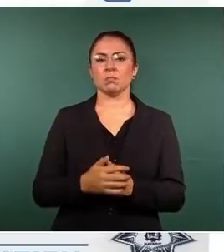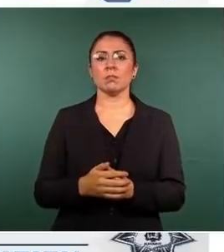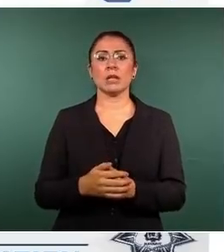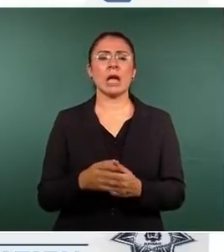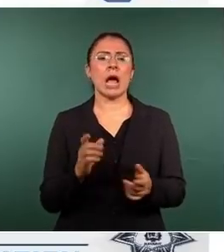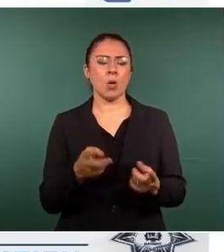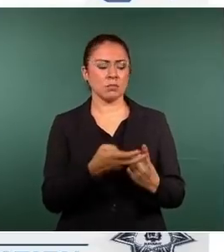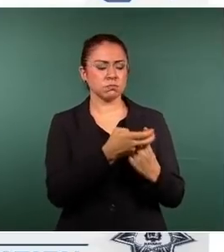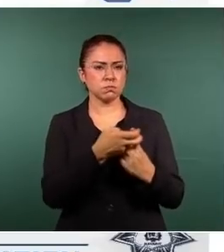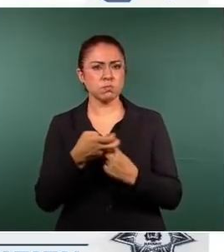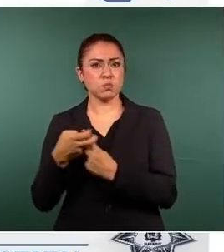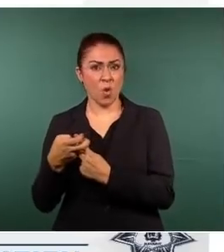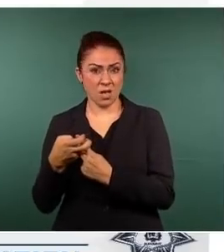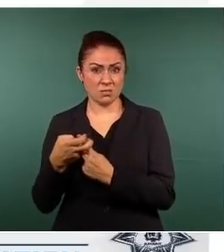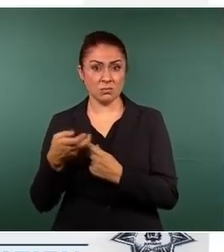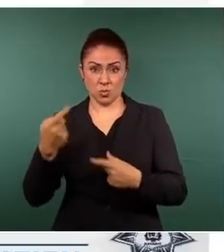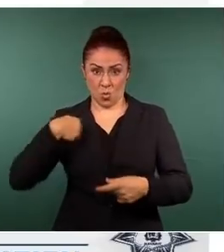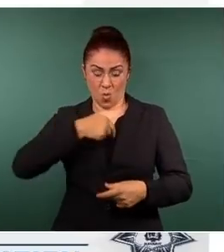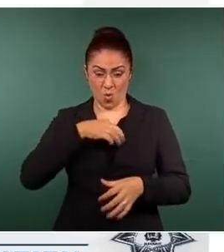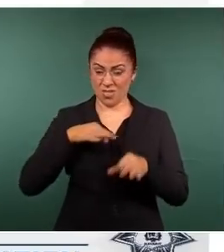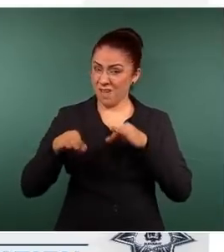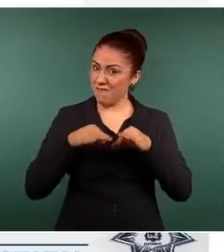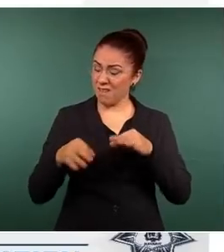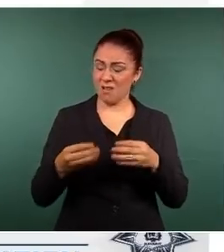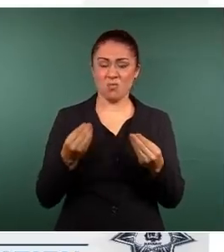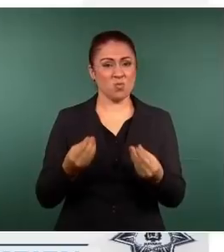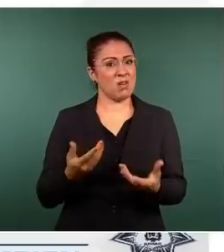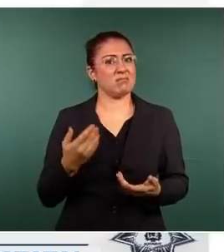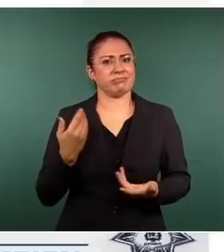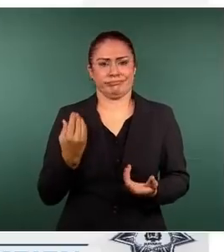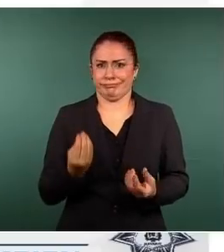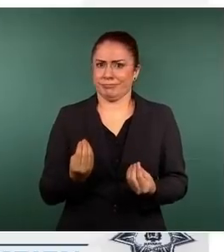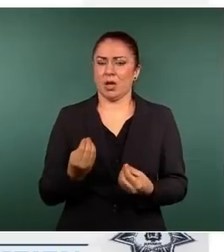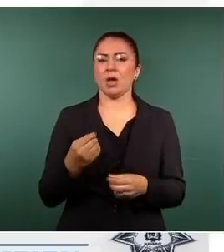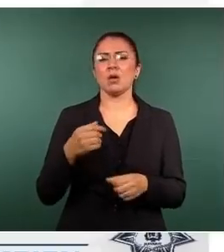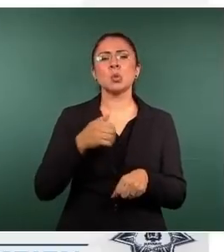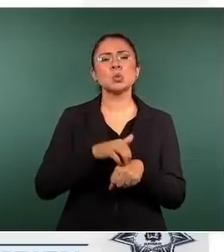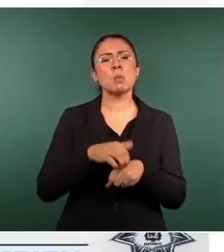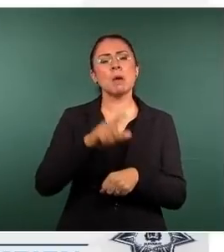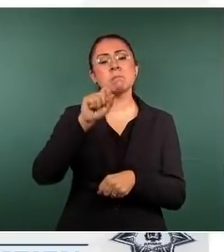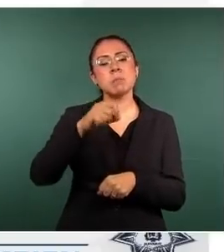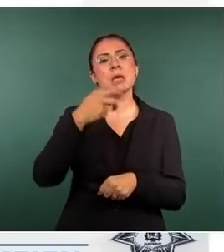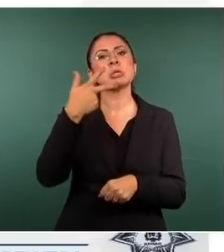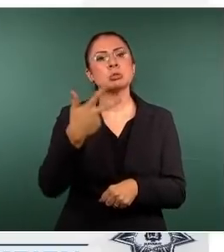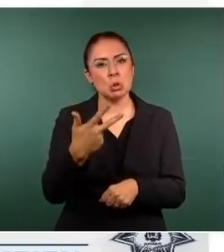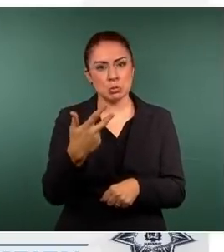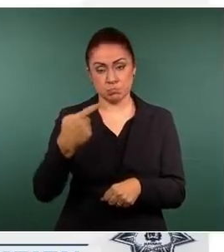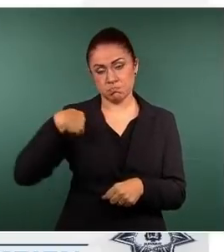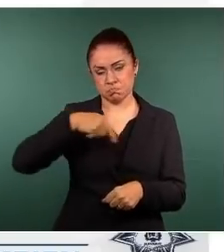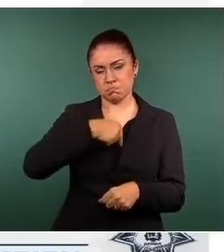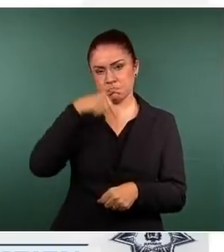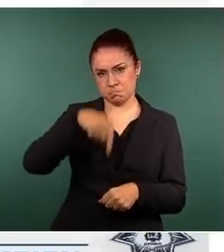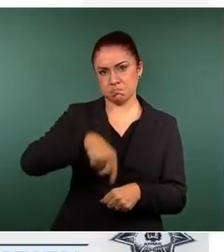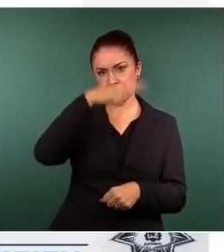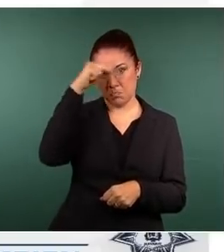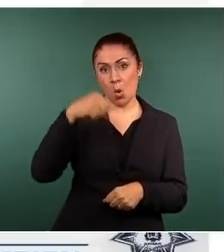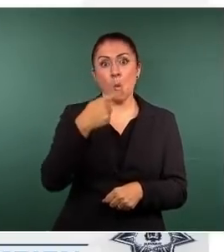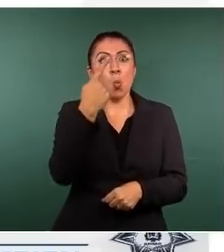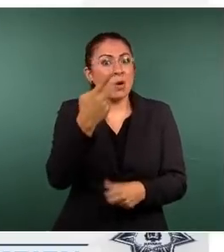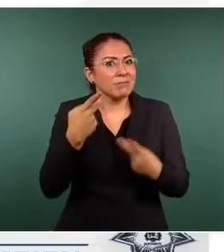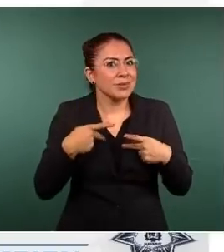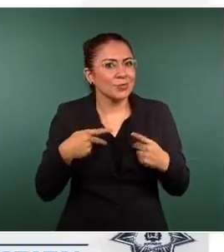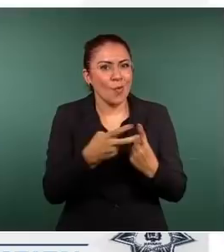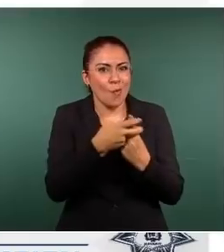hemos trabajado muy duro para alcanzar la posición número 28 con apenas un caso en lo que va del año